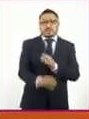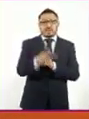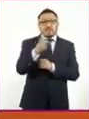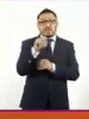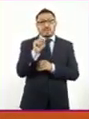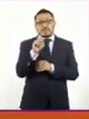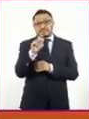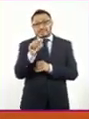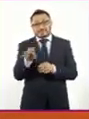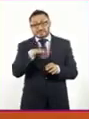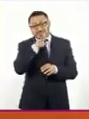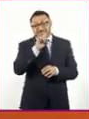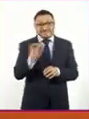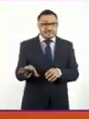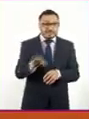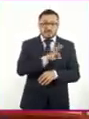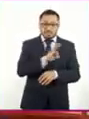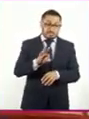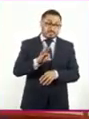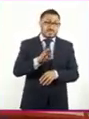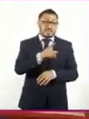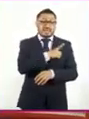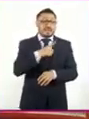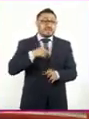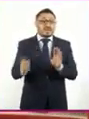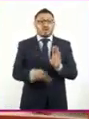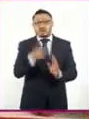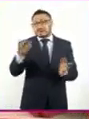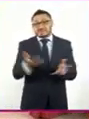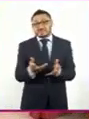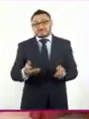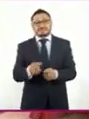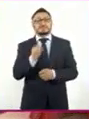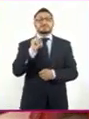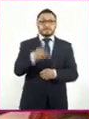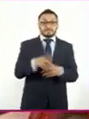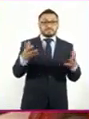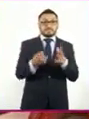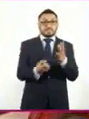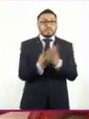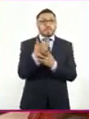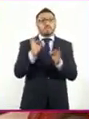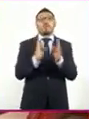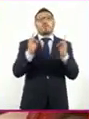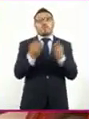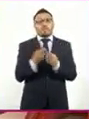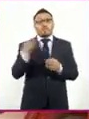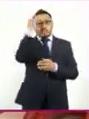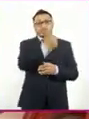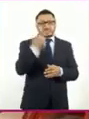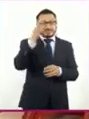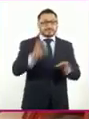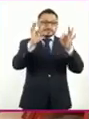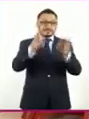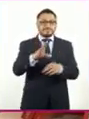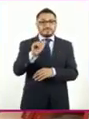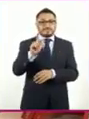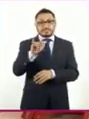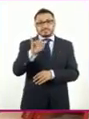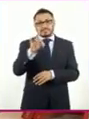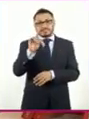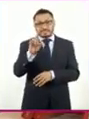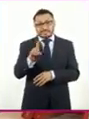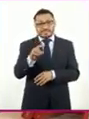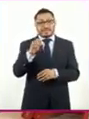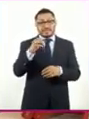se ensuciarán y se tuvieran que rehacer. También se puede elaborar otro formato para verificar la calidad durante